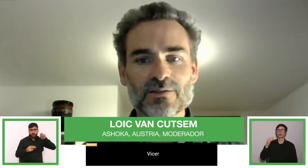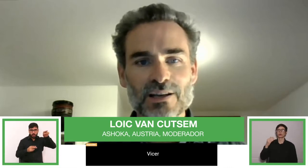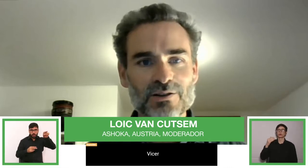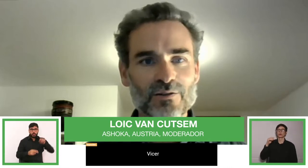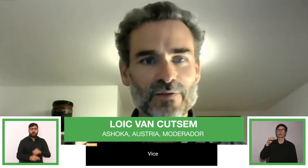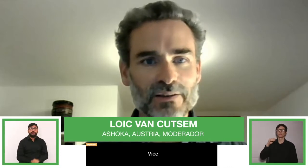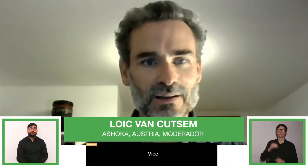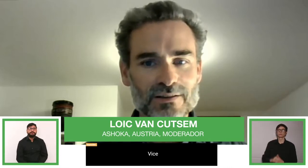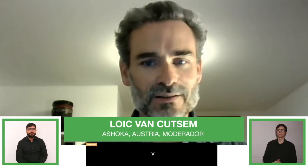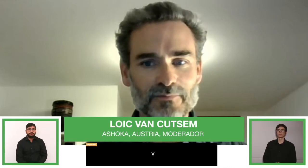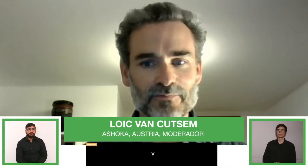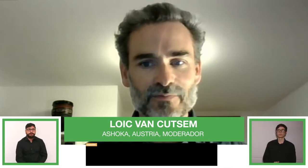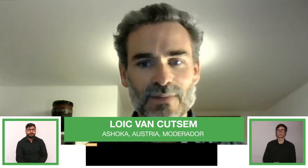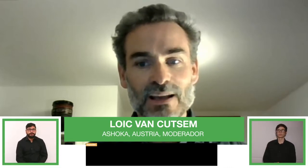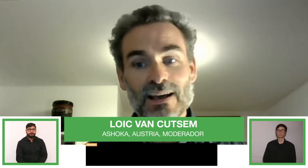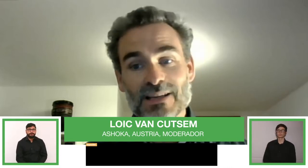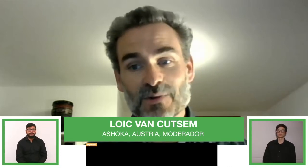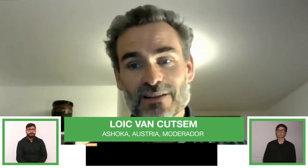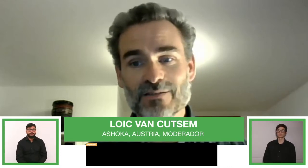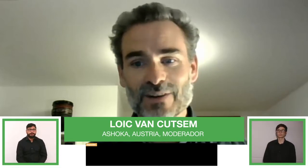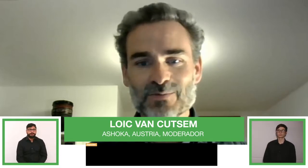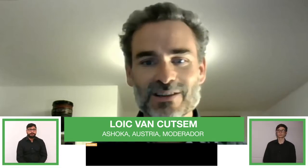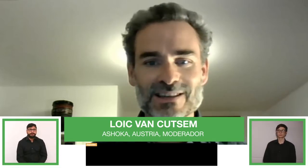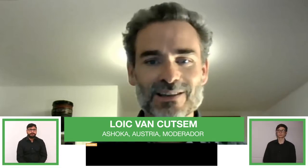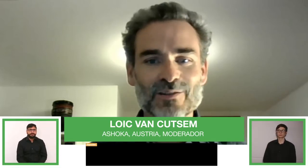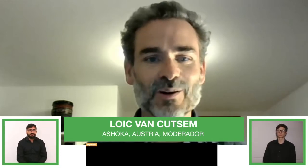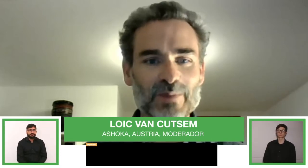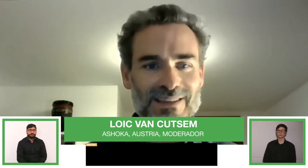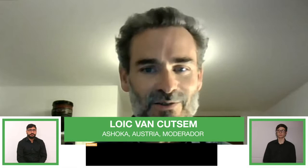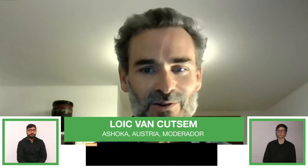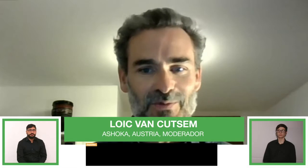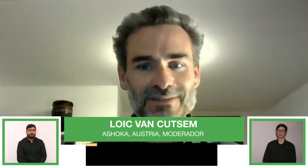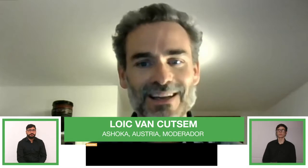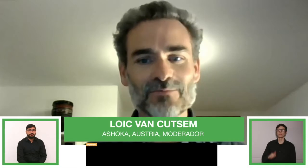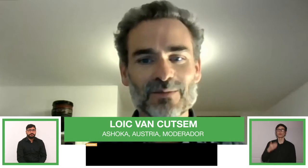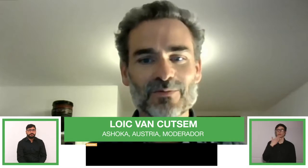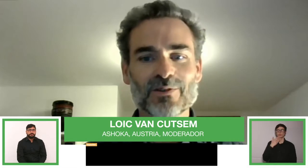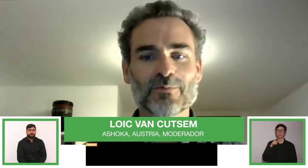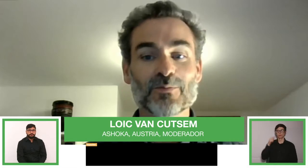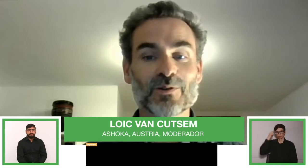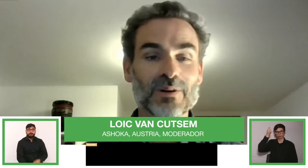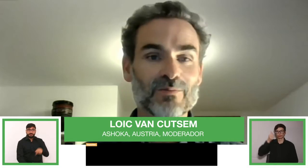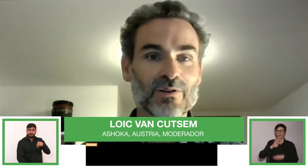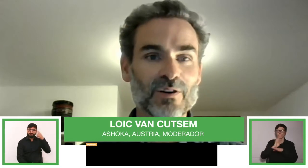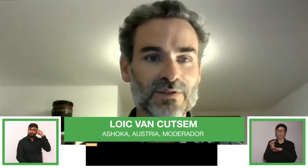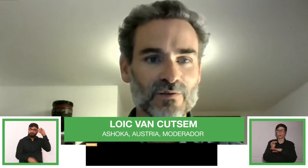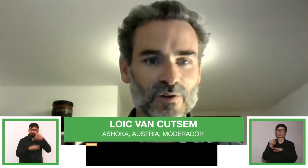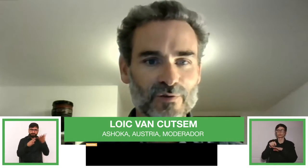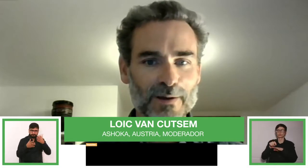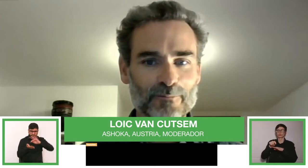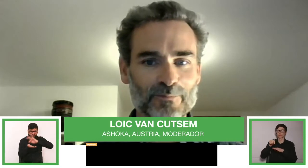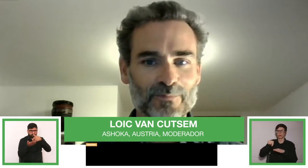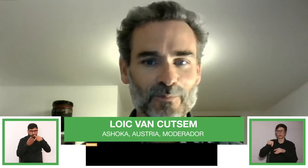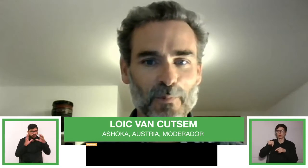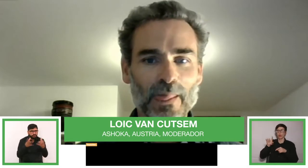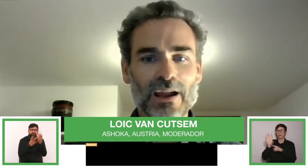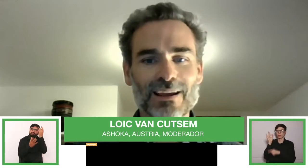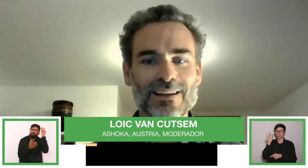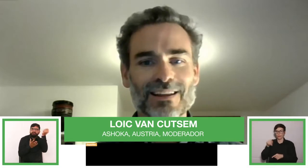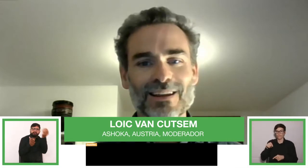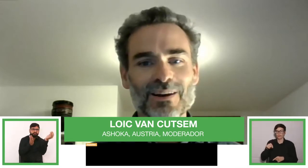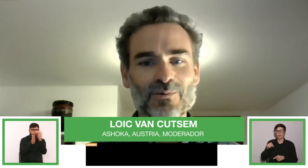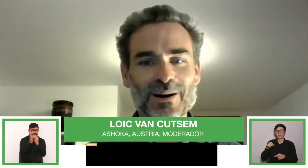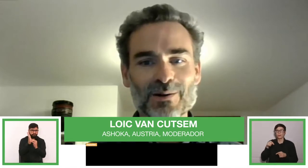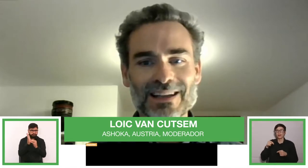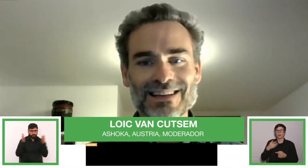presidenta de la del Colegio de Fundación Educacional. También presidenta del Grupo